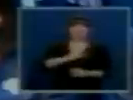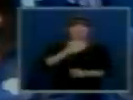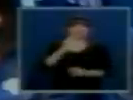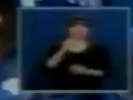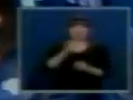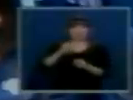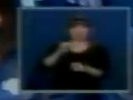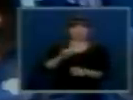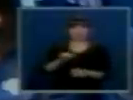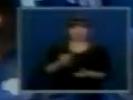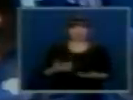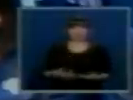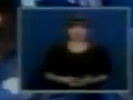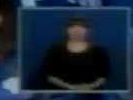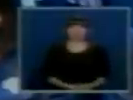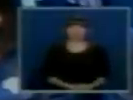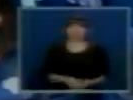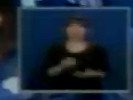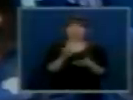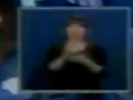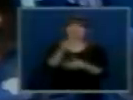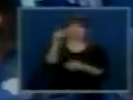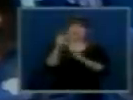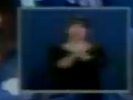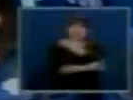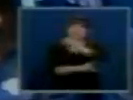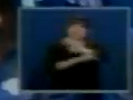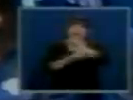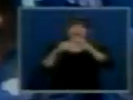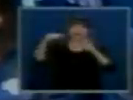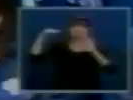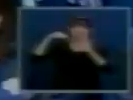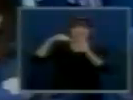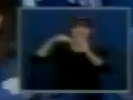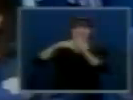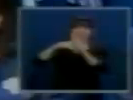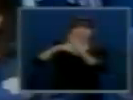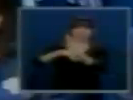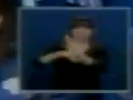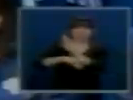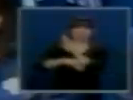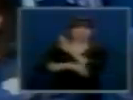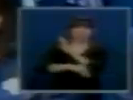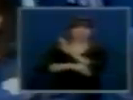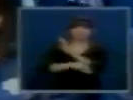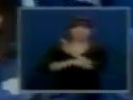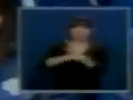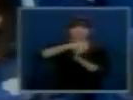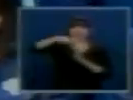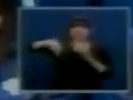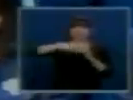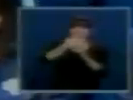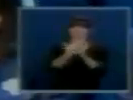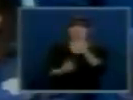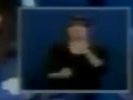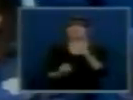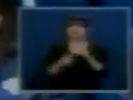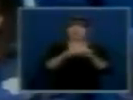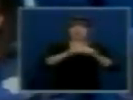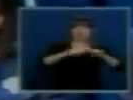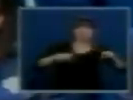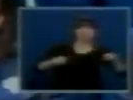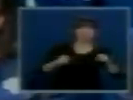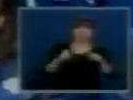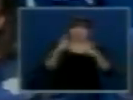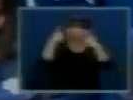ellas. Así es como el país se nos fue hundiendo en una espiral de corrupción e ineficiencia que